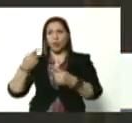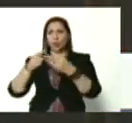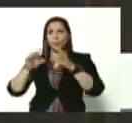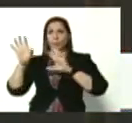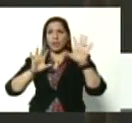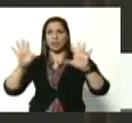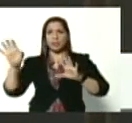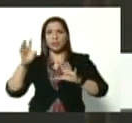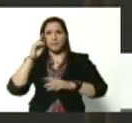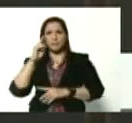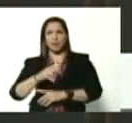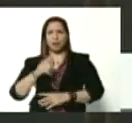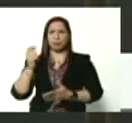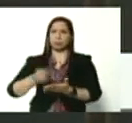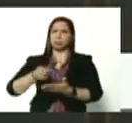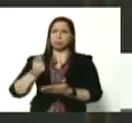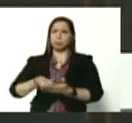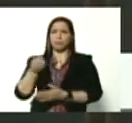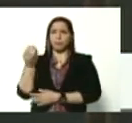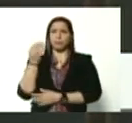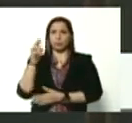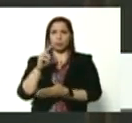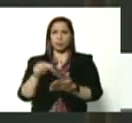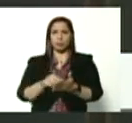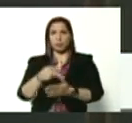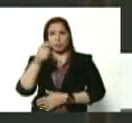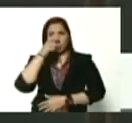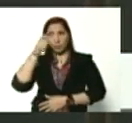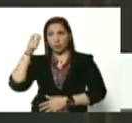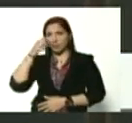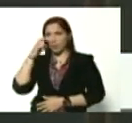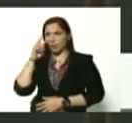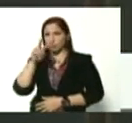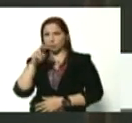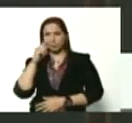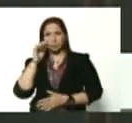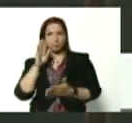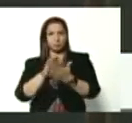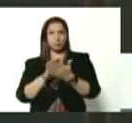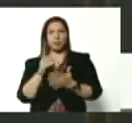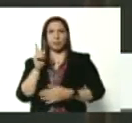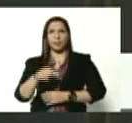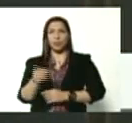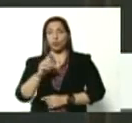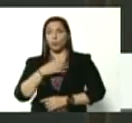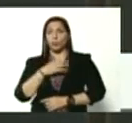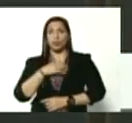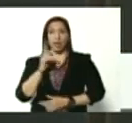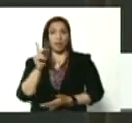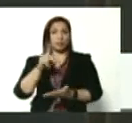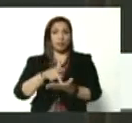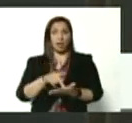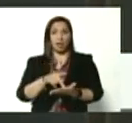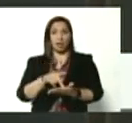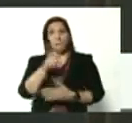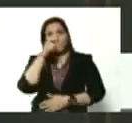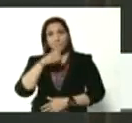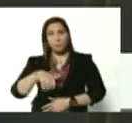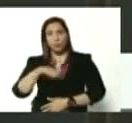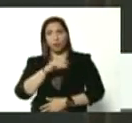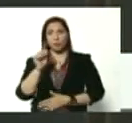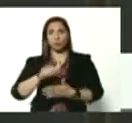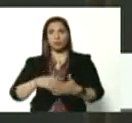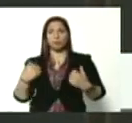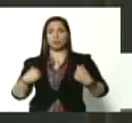de los balcones del palacio federal legislativo no supervisaban directamente ya no podía entrar el pueblo se impactó y